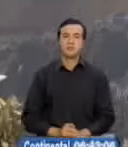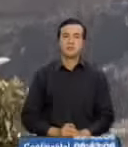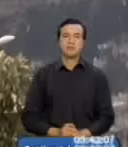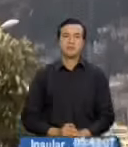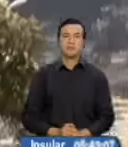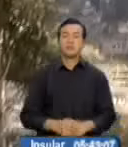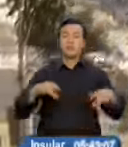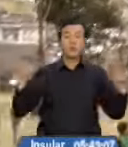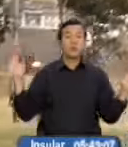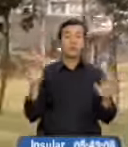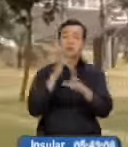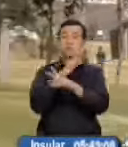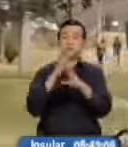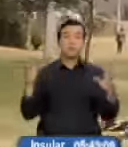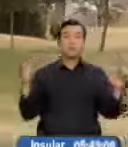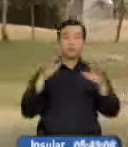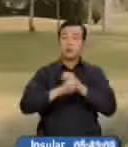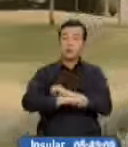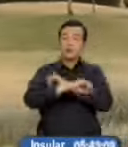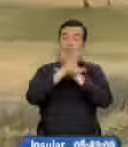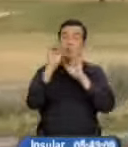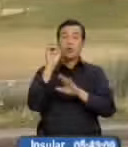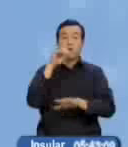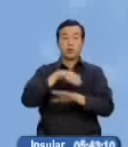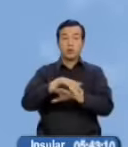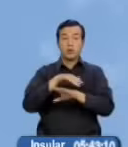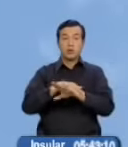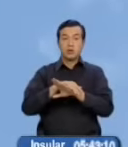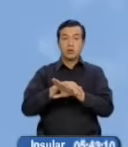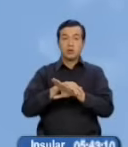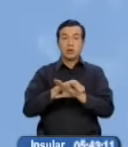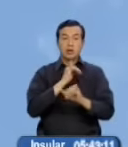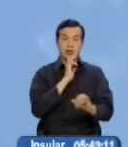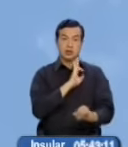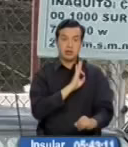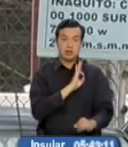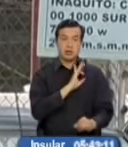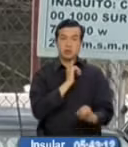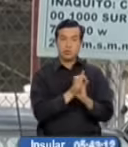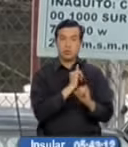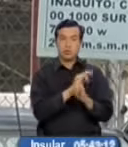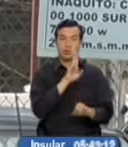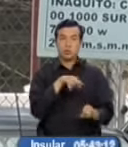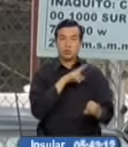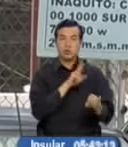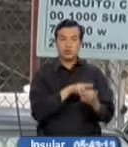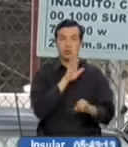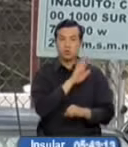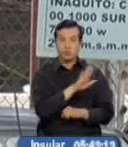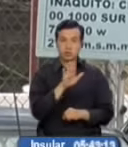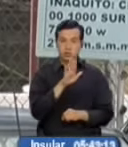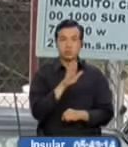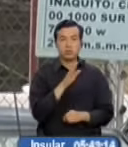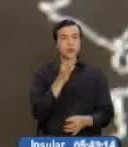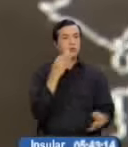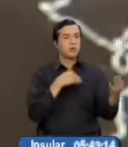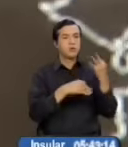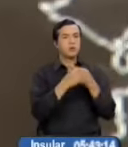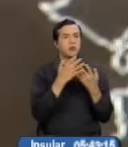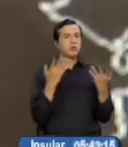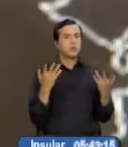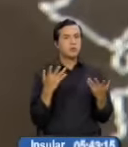Los fuertes vientos se originan en la mañana o al mediodía. La explicación de los técnicos del Instituto Nacional de Meteorología e Hidrología es